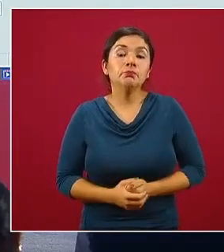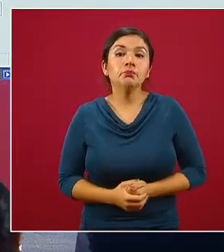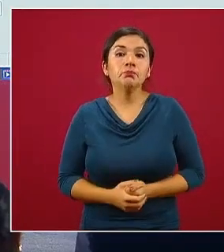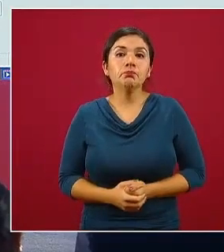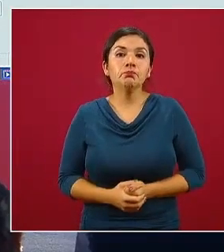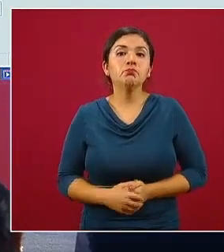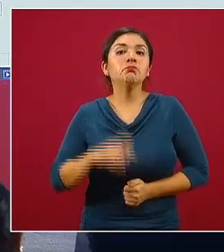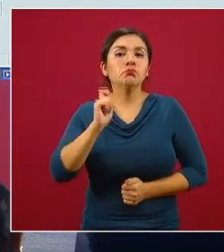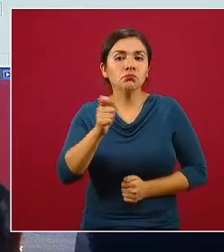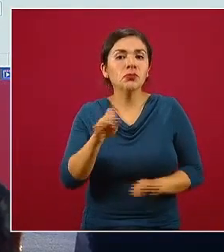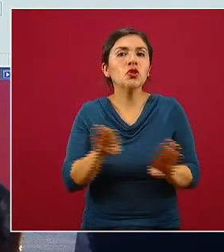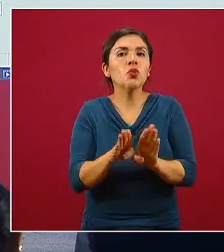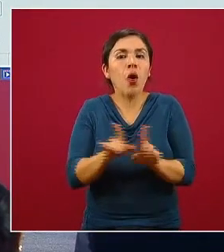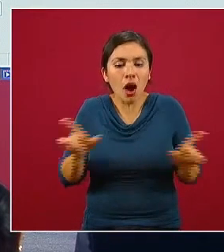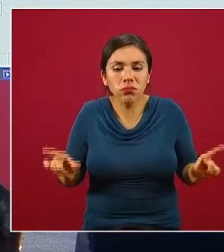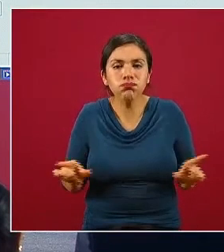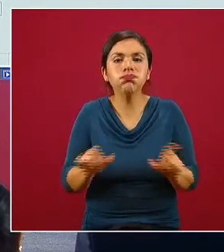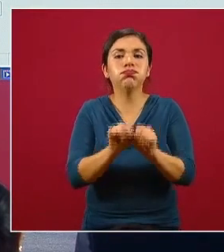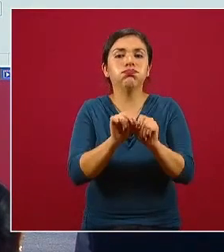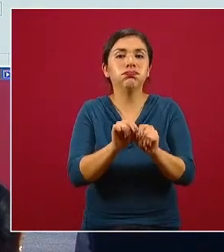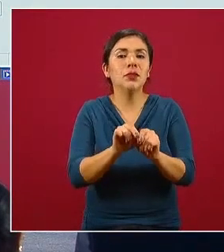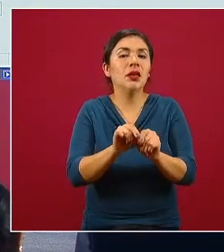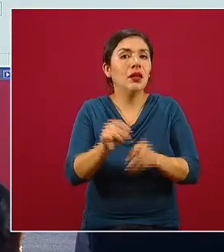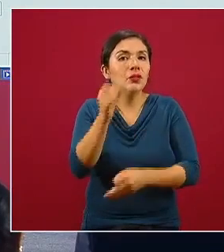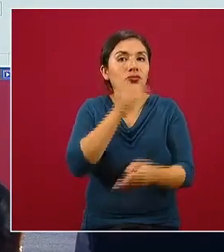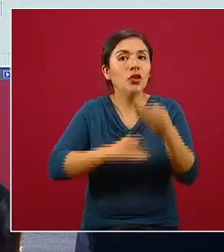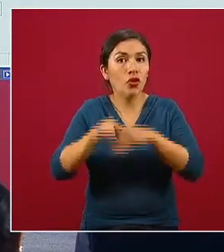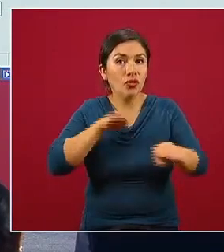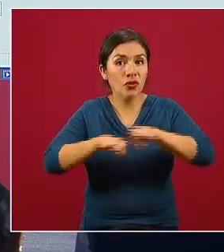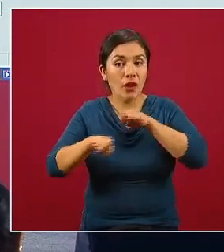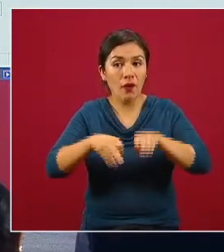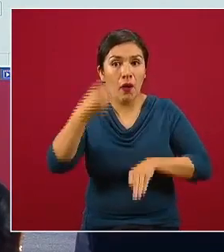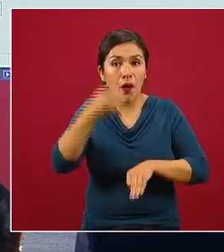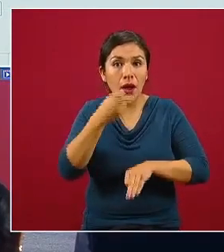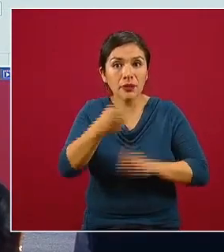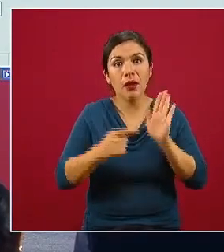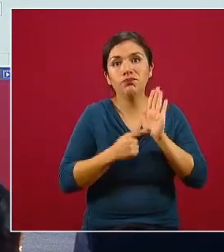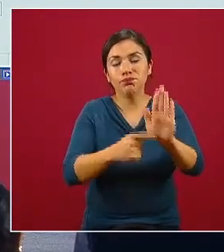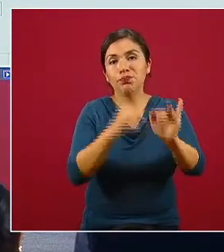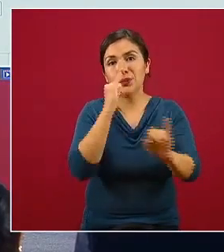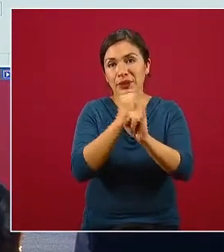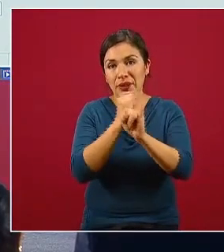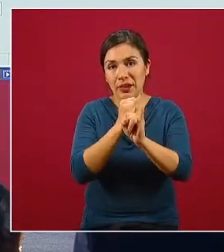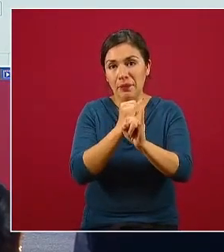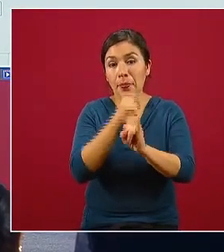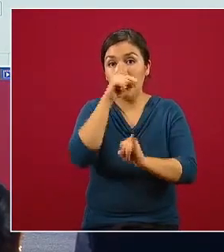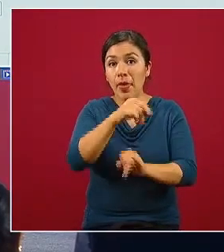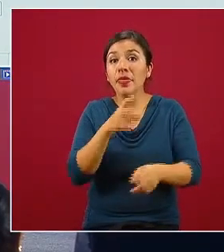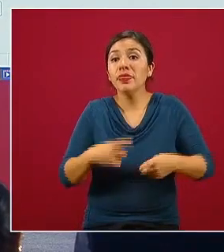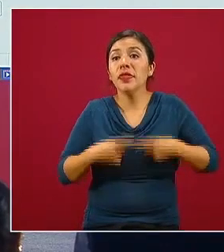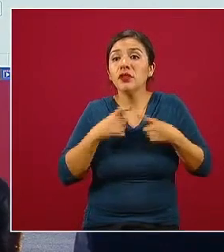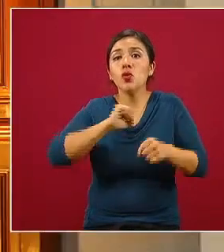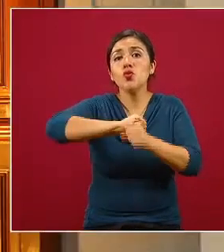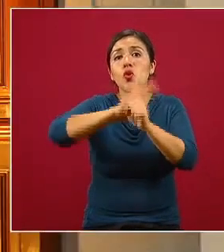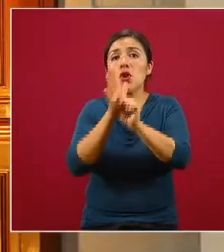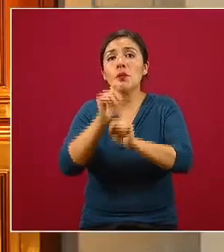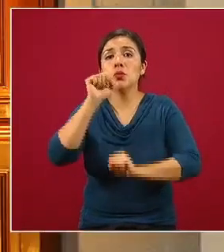que digamos sintetizamos, o cuyo trabajo sintetizamos en este micrositio, cuya dirección es